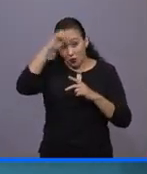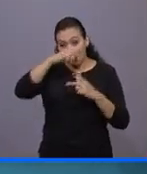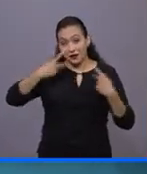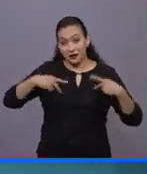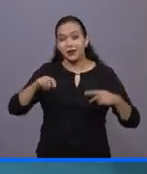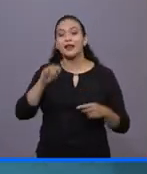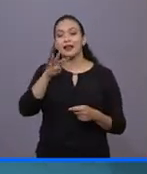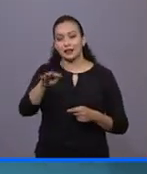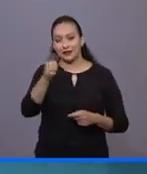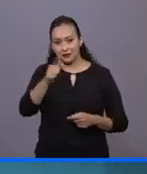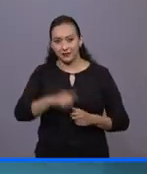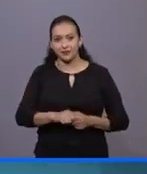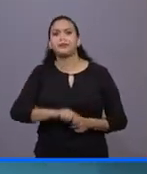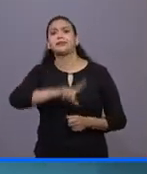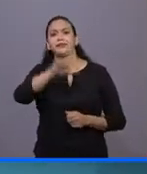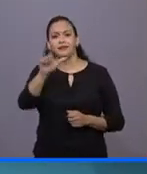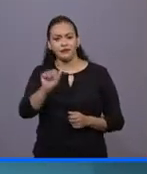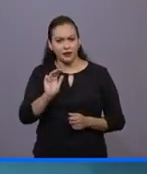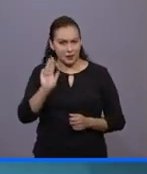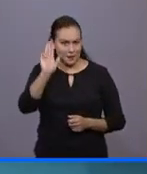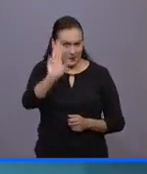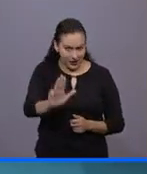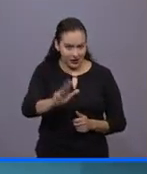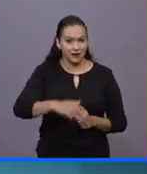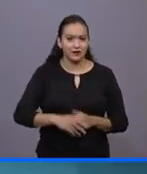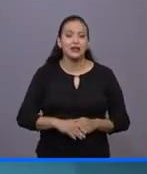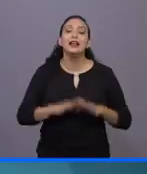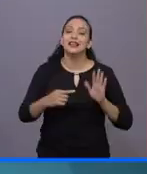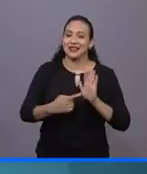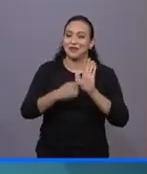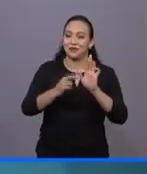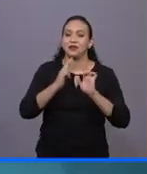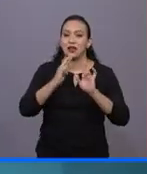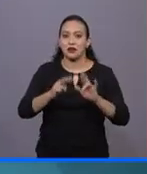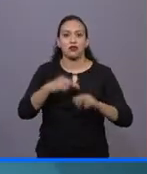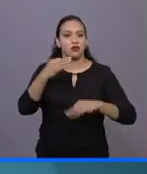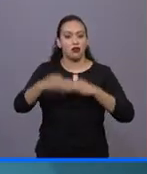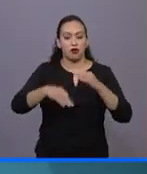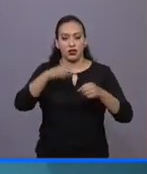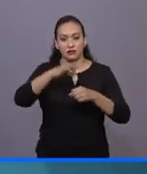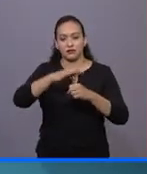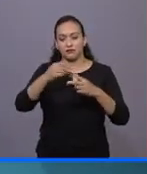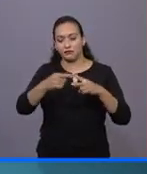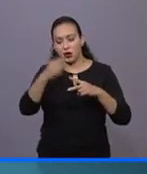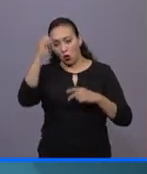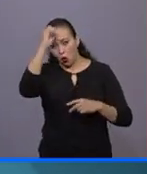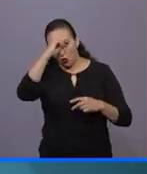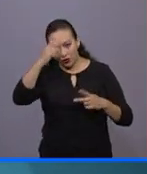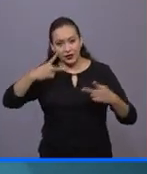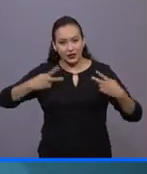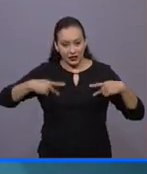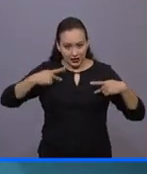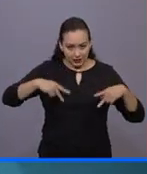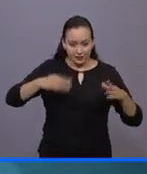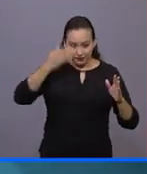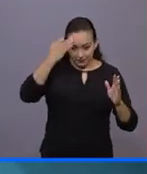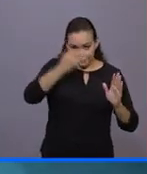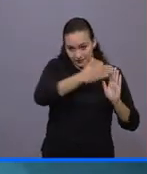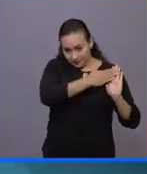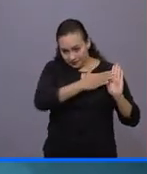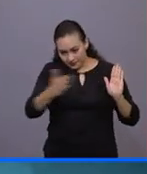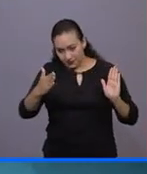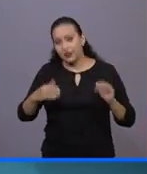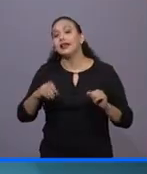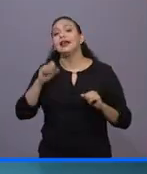agosto. A partir del próximo miércoles se darán a conocer los resultados, que incluyen tanto las opiniones emitidas en la jornada